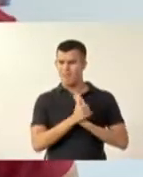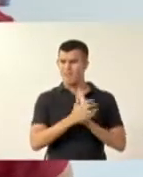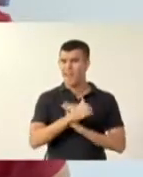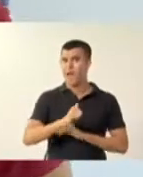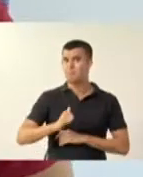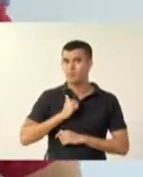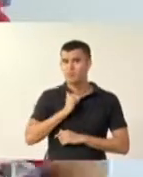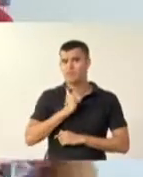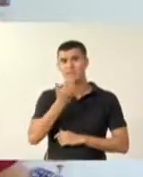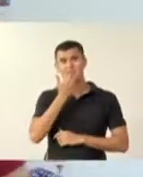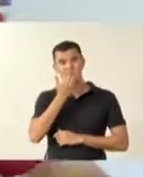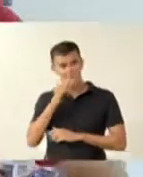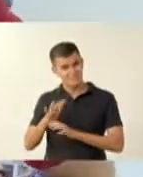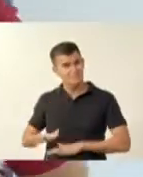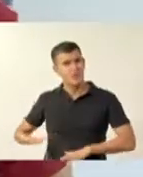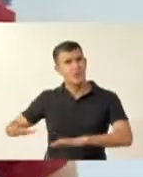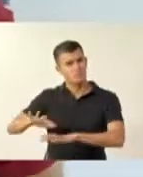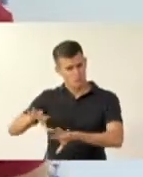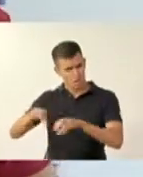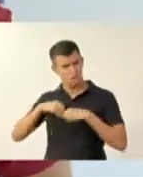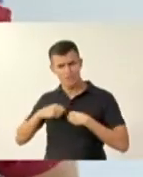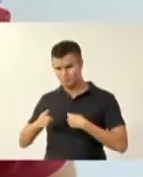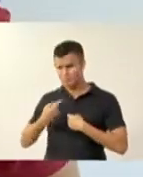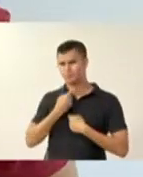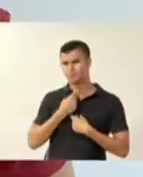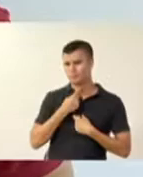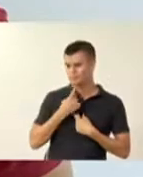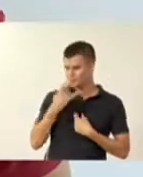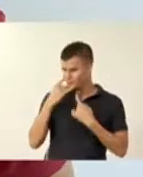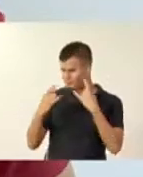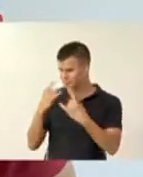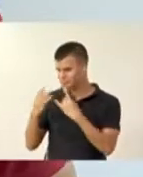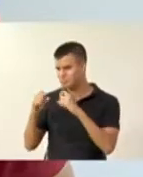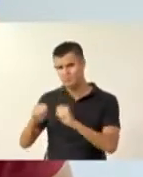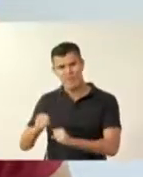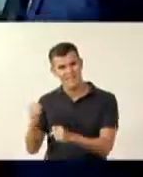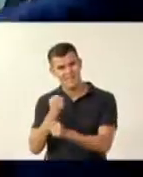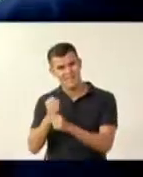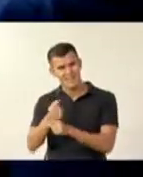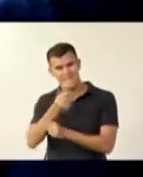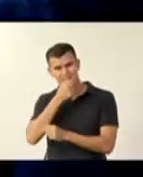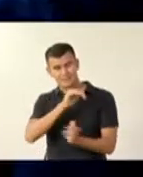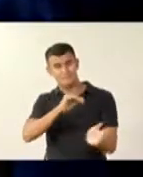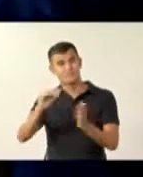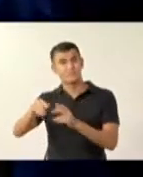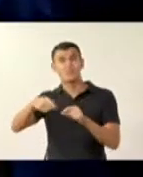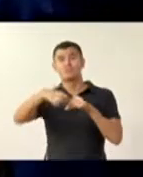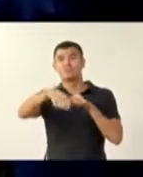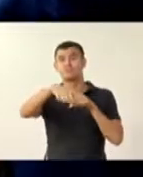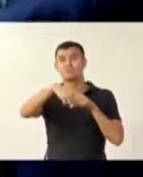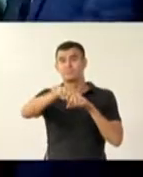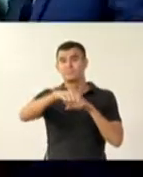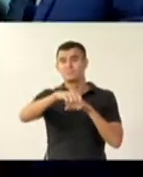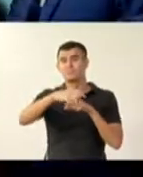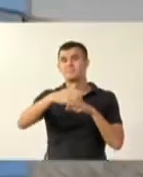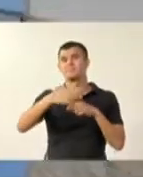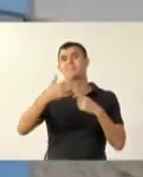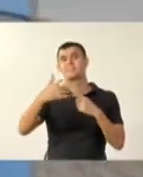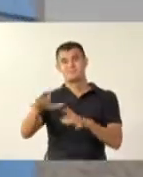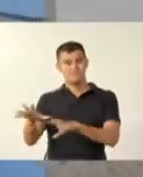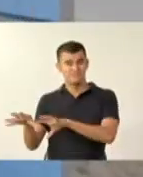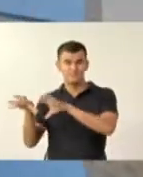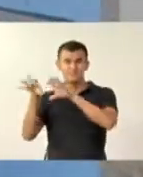mejor manera y van a tener un espacio como más apto para poder hacer el ejercicio periodístico. En los próximos meses se empezará